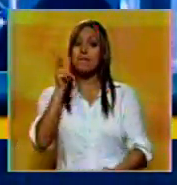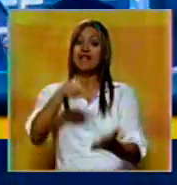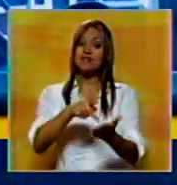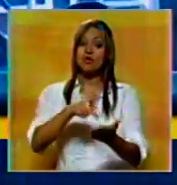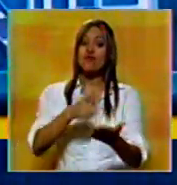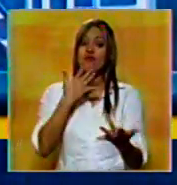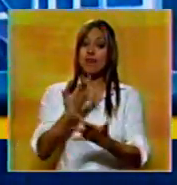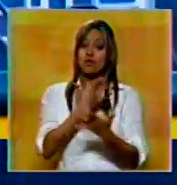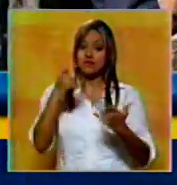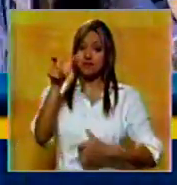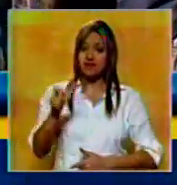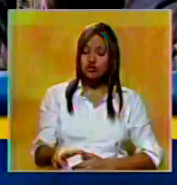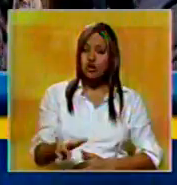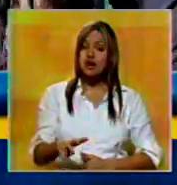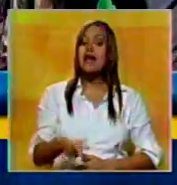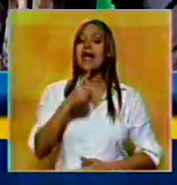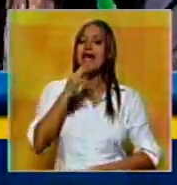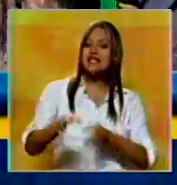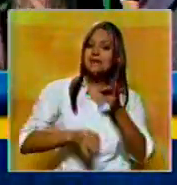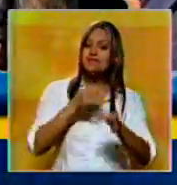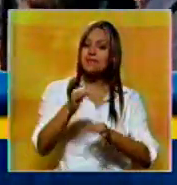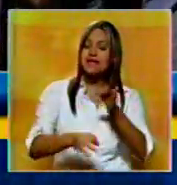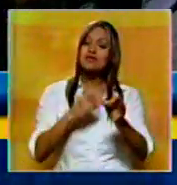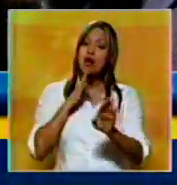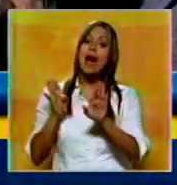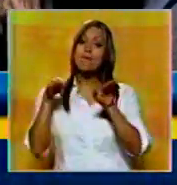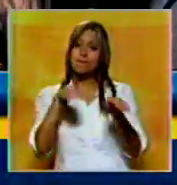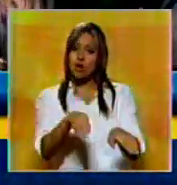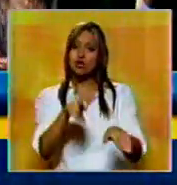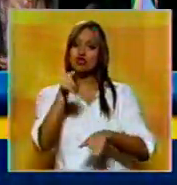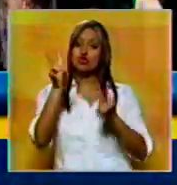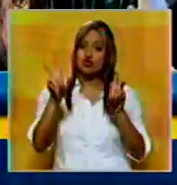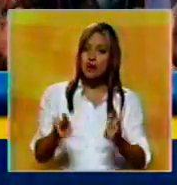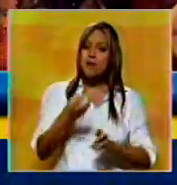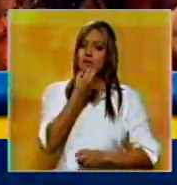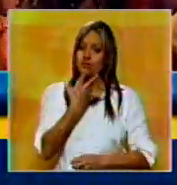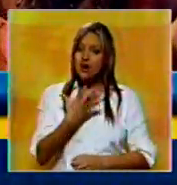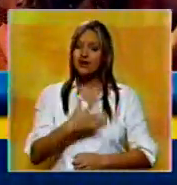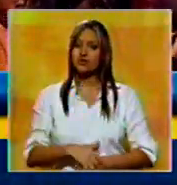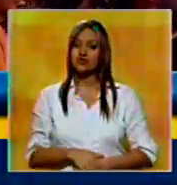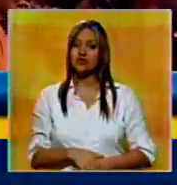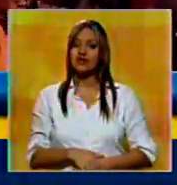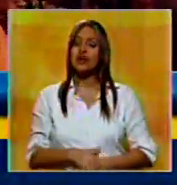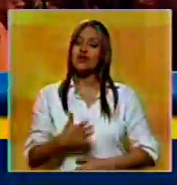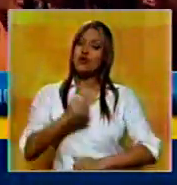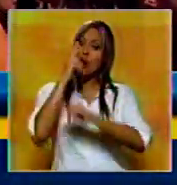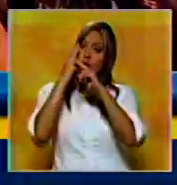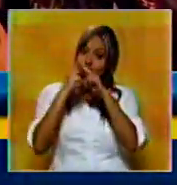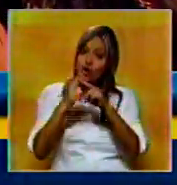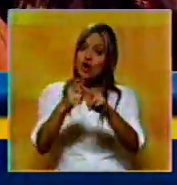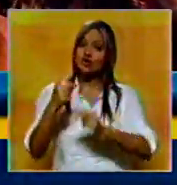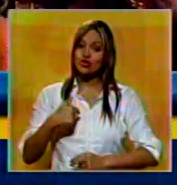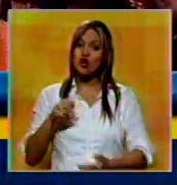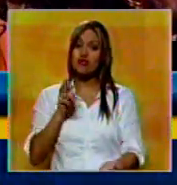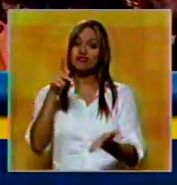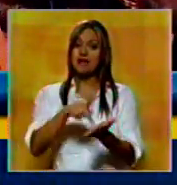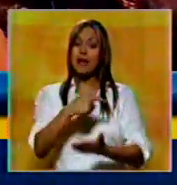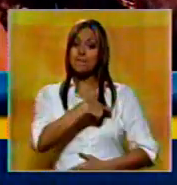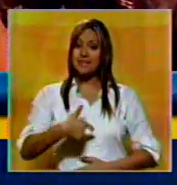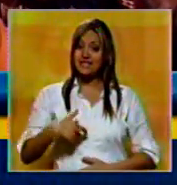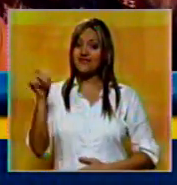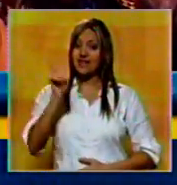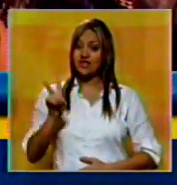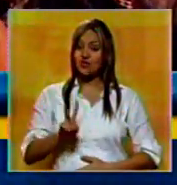reconocidas personalidades del medio quienes expresaron su apoyo a esta noble causa. Tengo el gran honor de estar en el stand del Miss